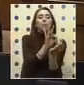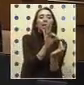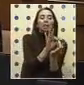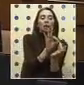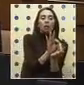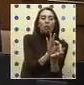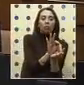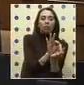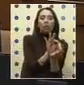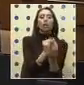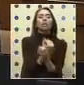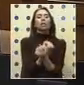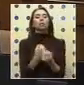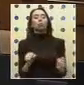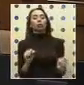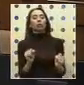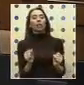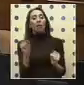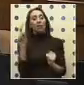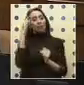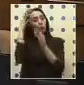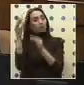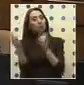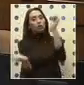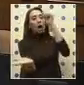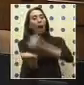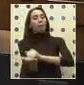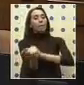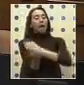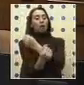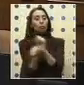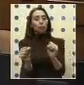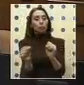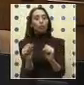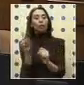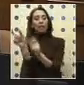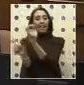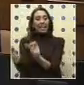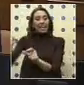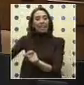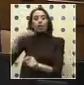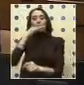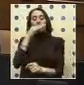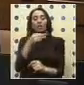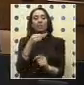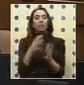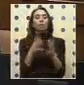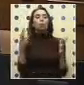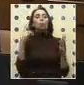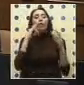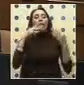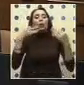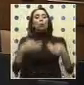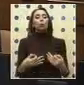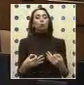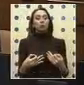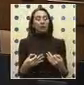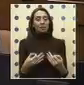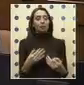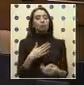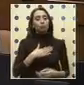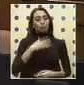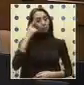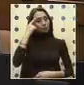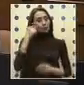así como la imposibilidad de apelar esta resolución, consolidarían, dicen ellos, situaciones de mucha injusticia. A mi